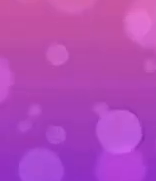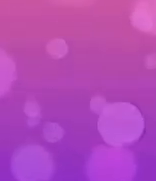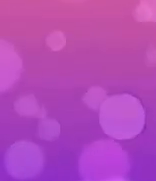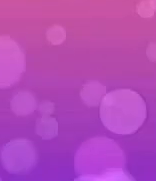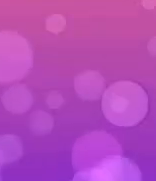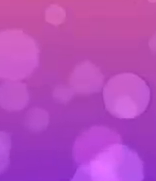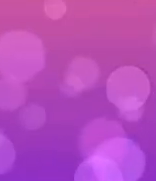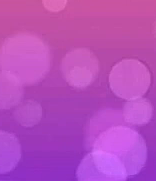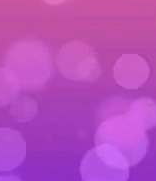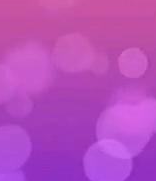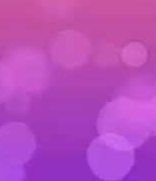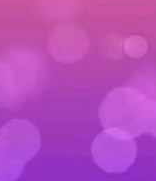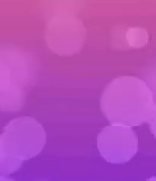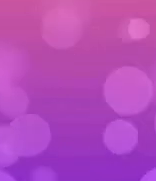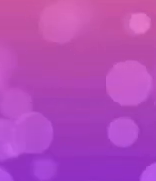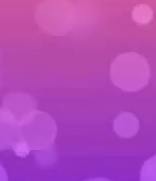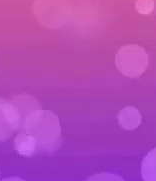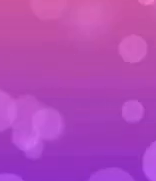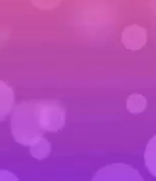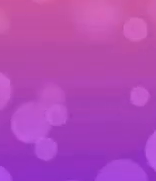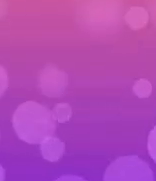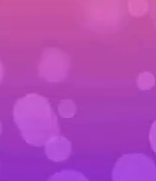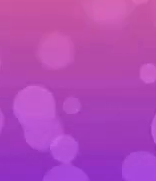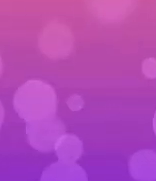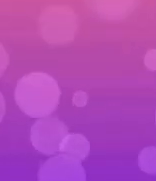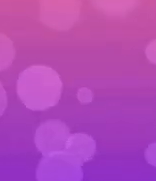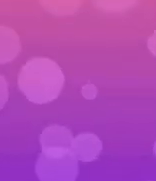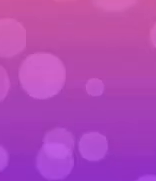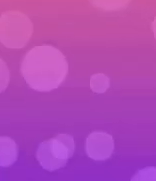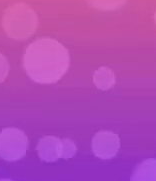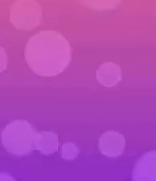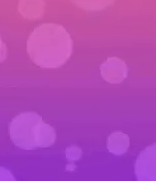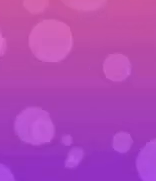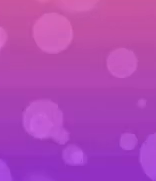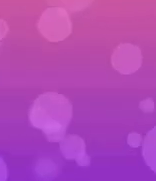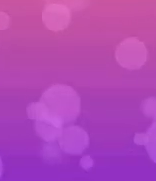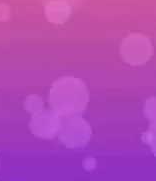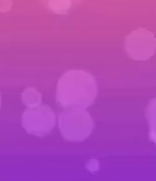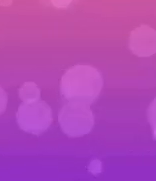¡Ay, qué bonito! Yo me gané la Loto. Nos vemos en el próximo sorteo.